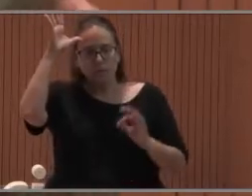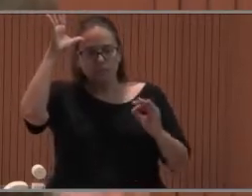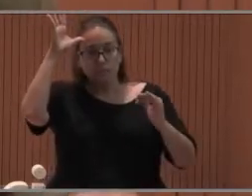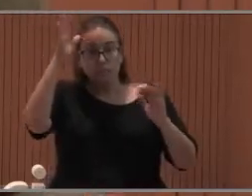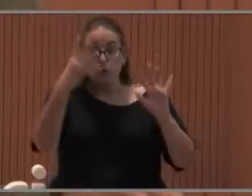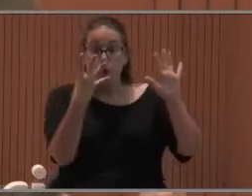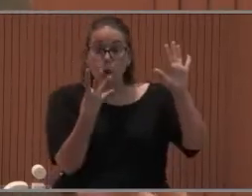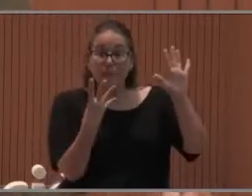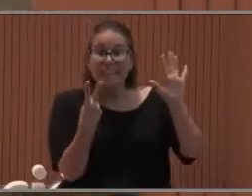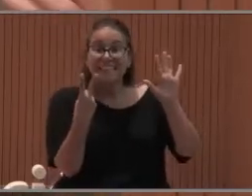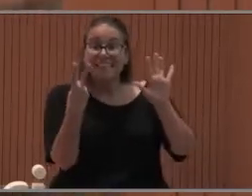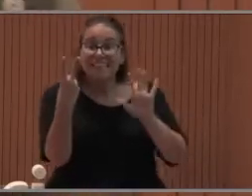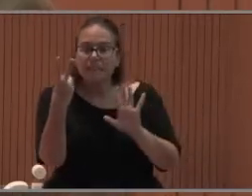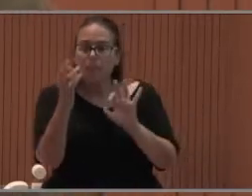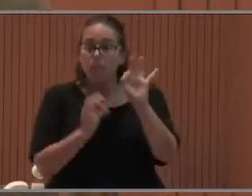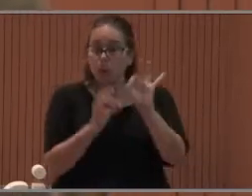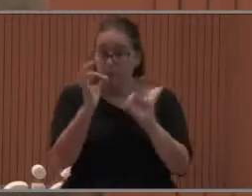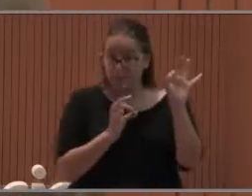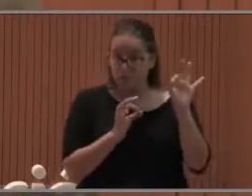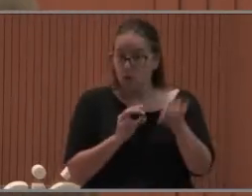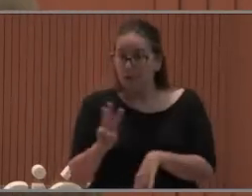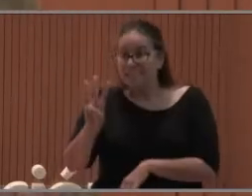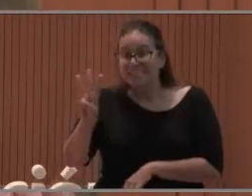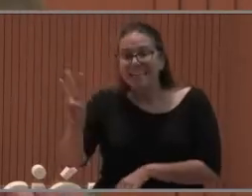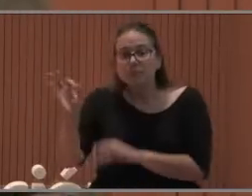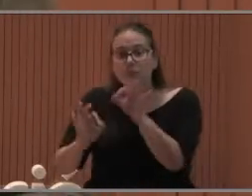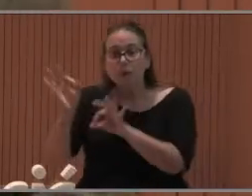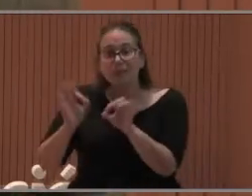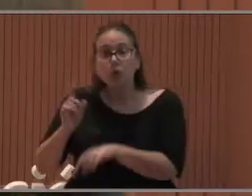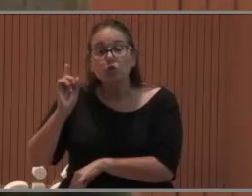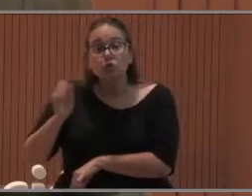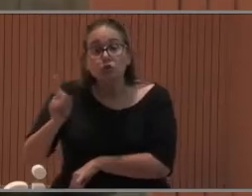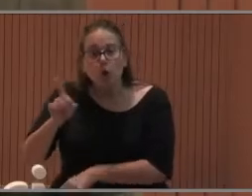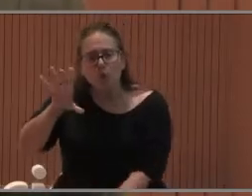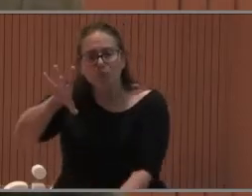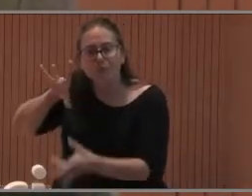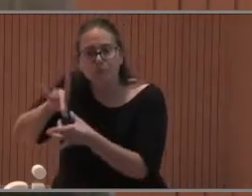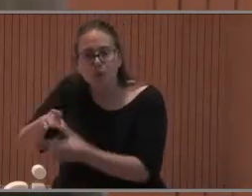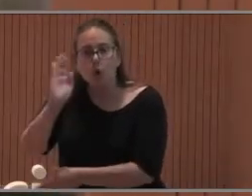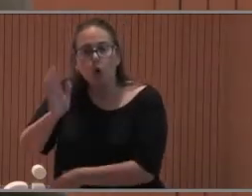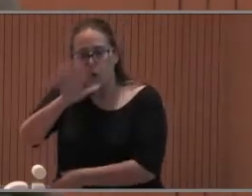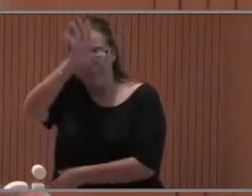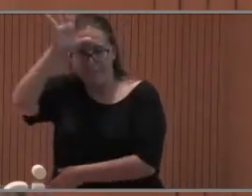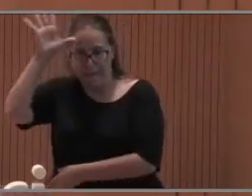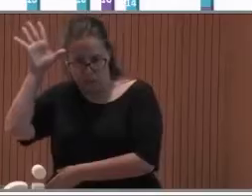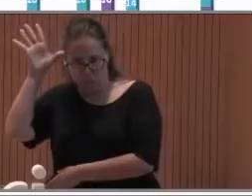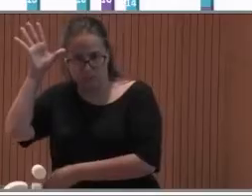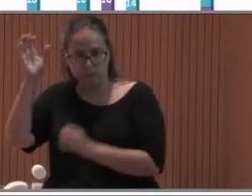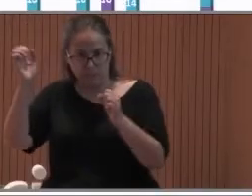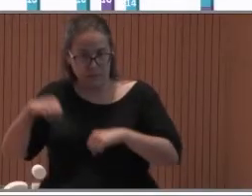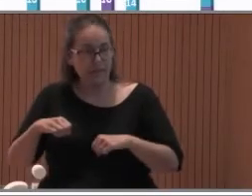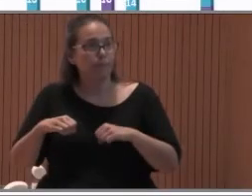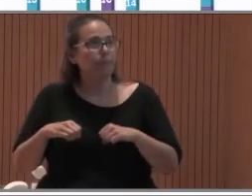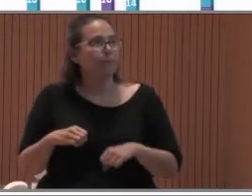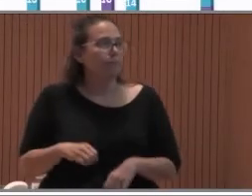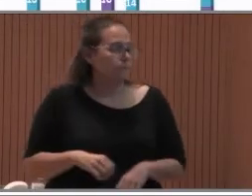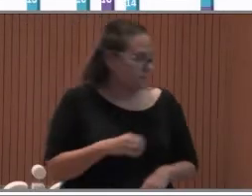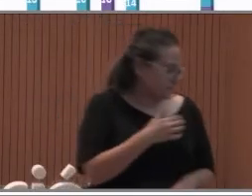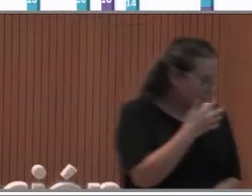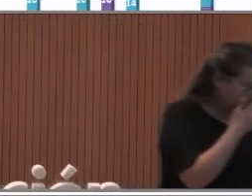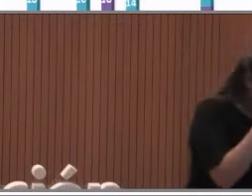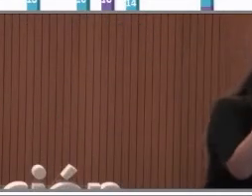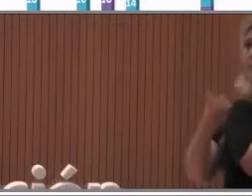el 97%, y solo el 3% es debido a la grave enfermedad que es el golpe de calor. Por ejemplo, aquí tenéis